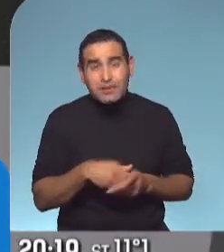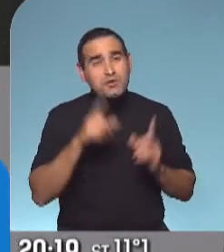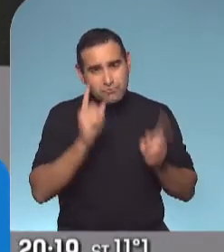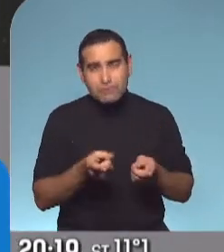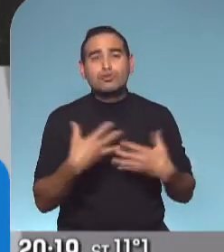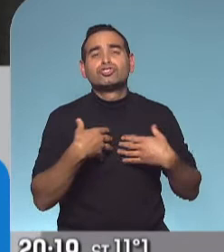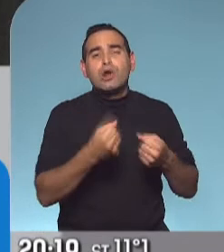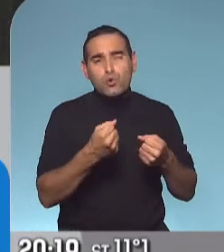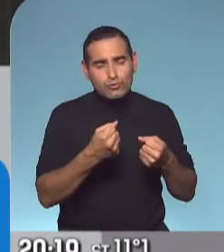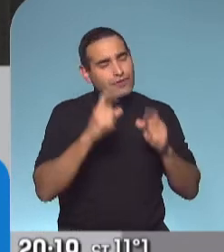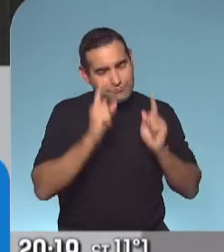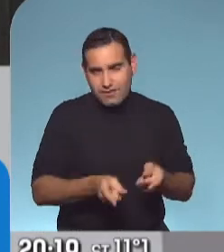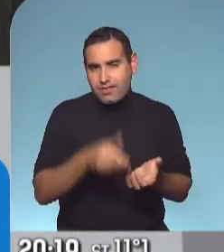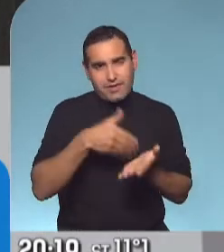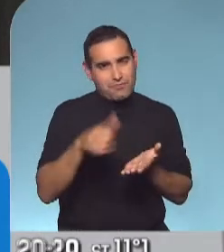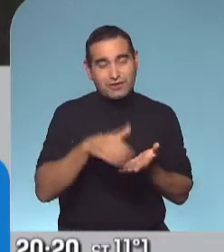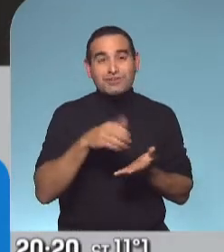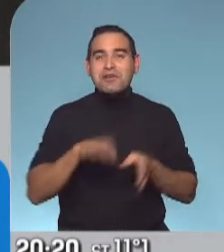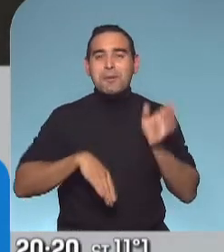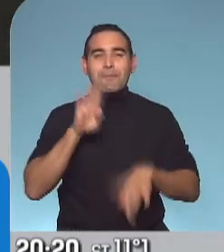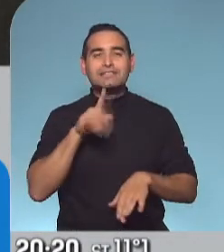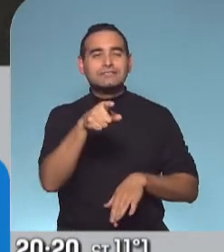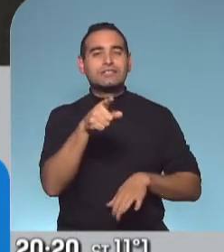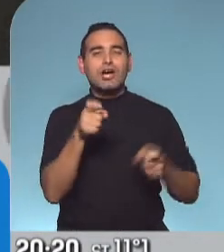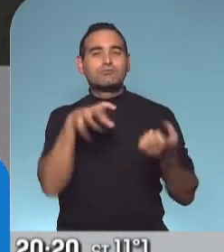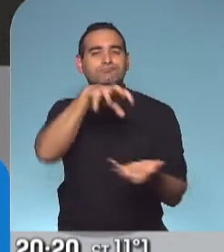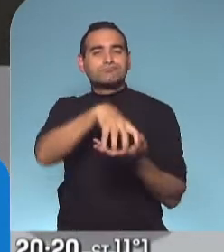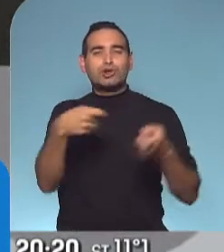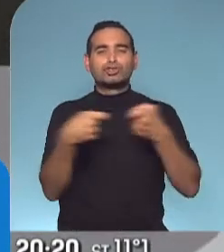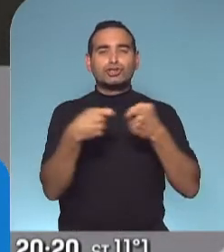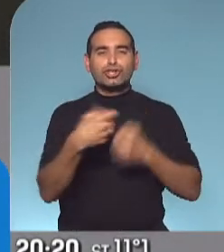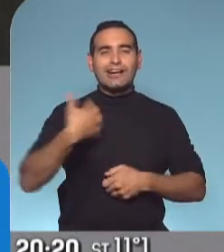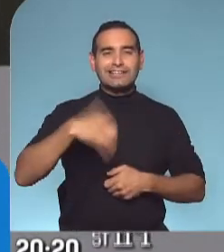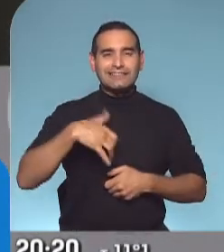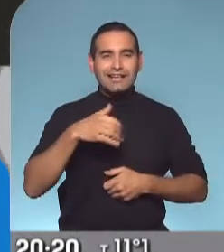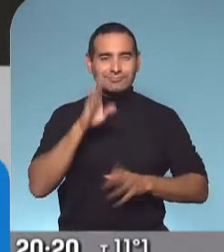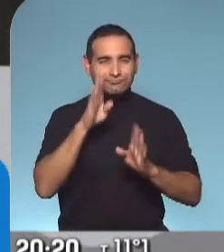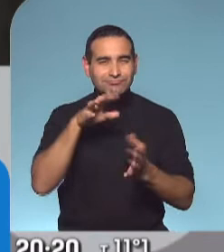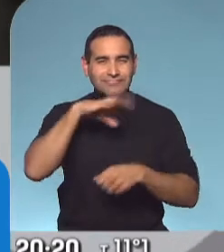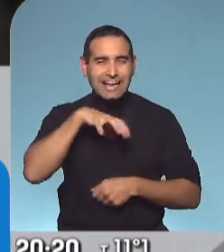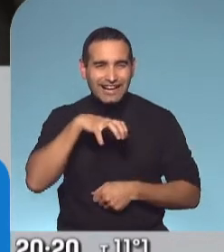de salud y sobre todo en esta asociación, viste, argentina de hemoterapia,